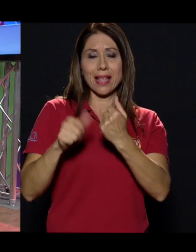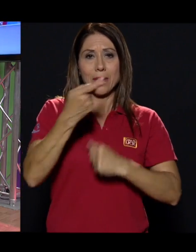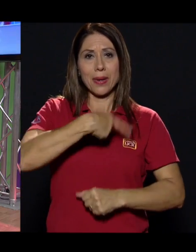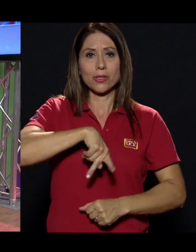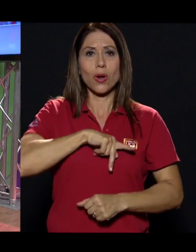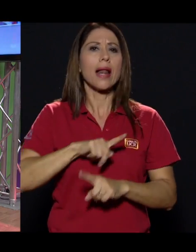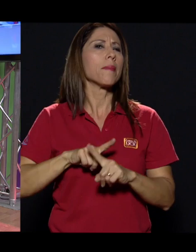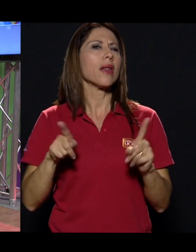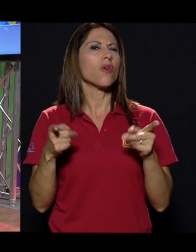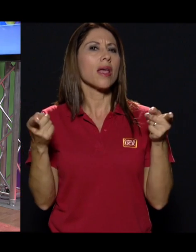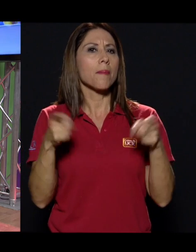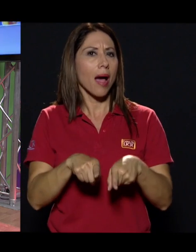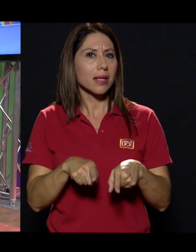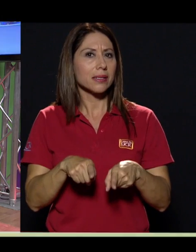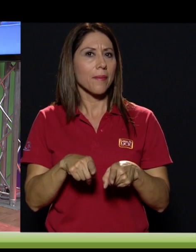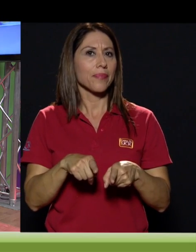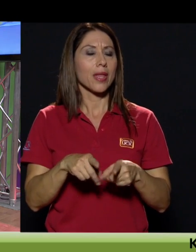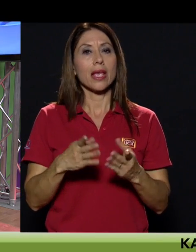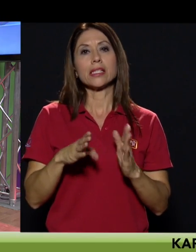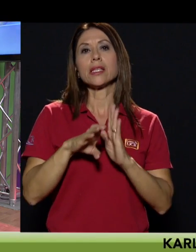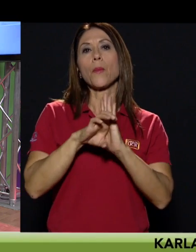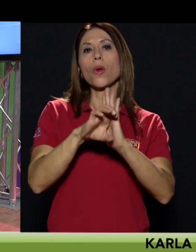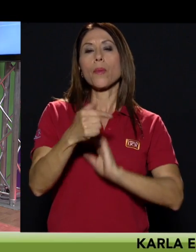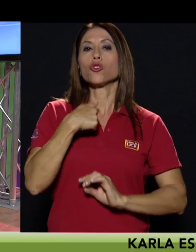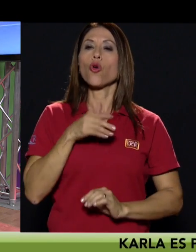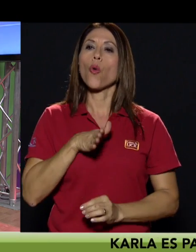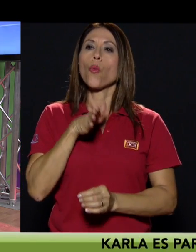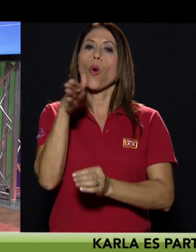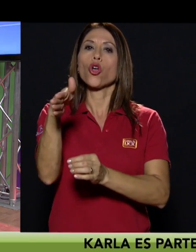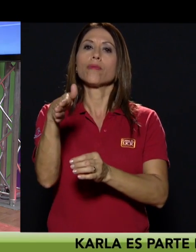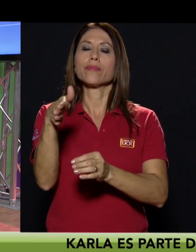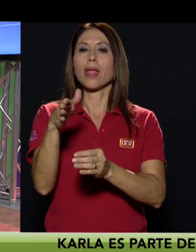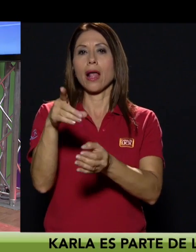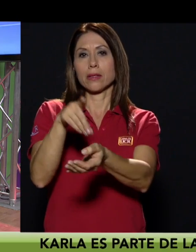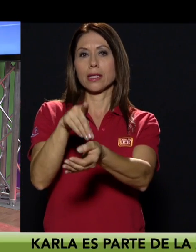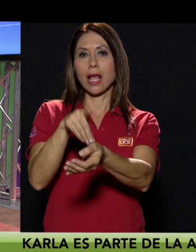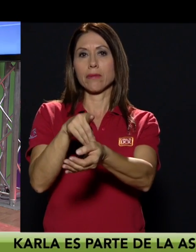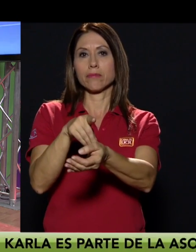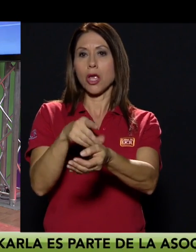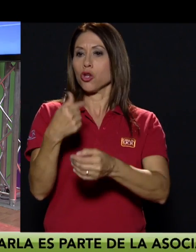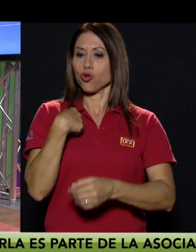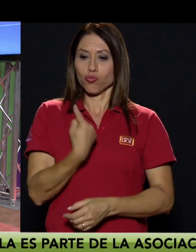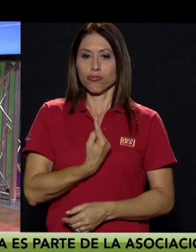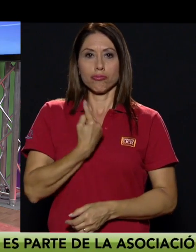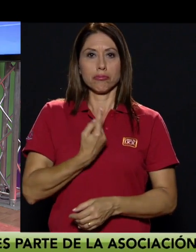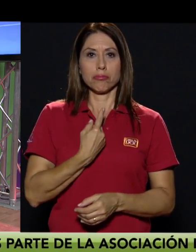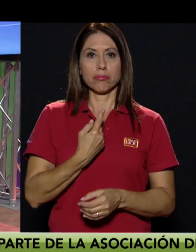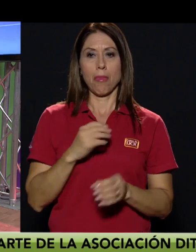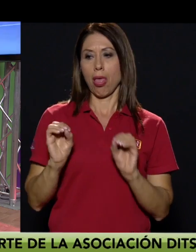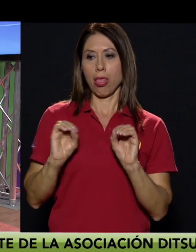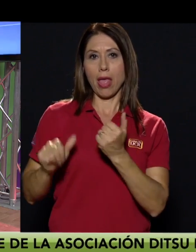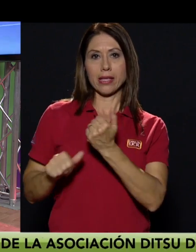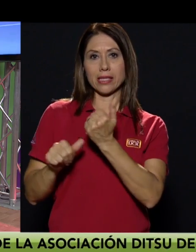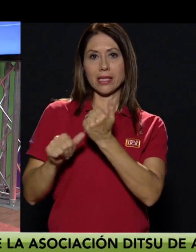asistente personal, pero ¿qué pasa si yo a esa cita médica voy sin mi asistente